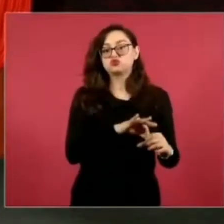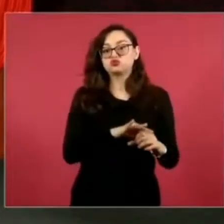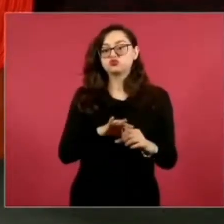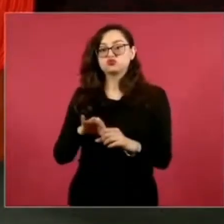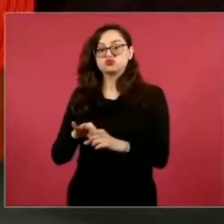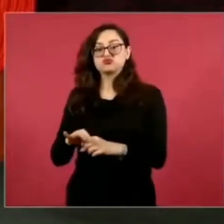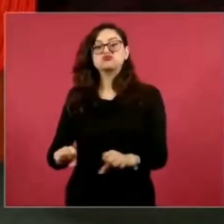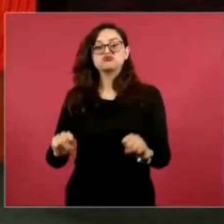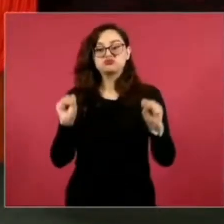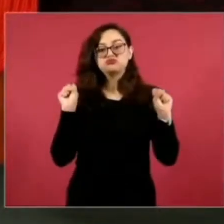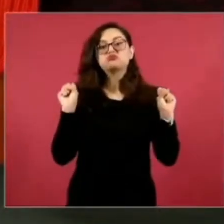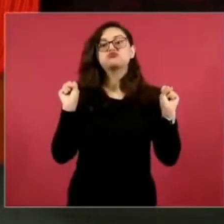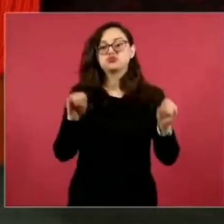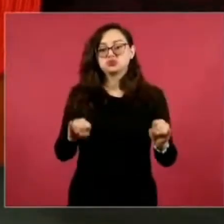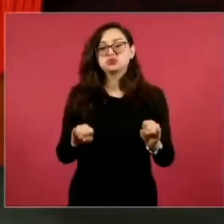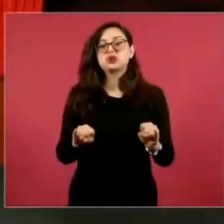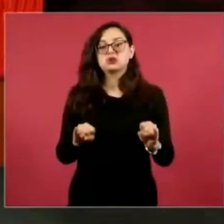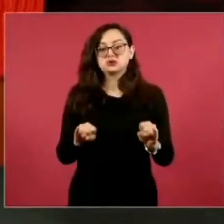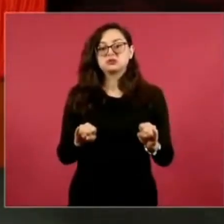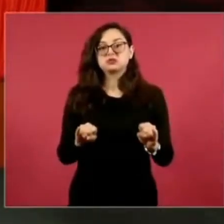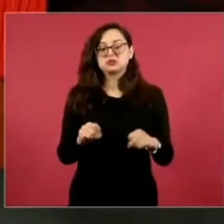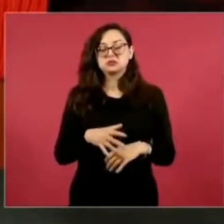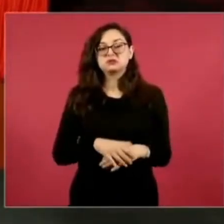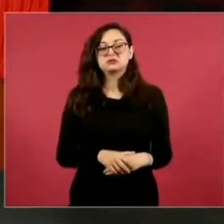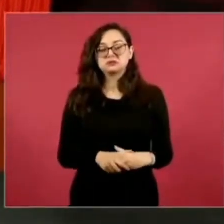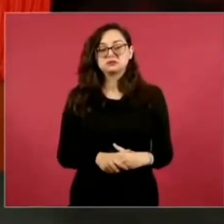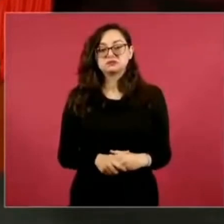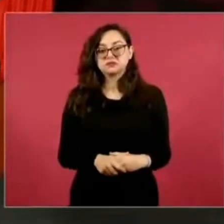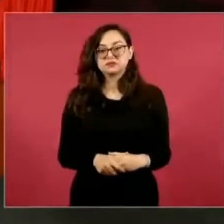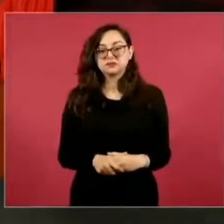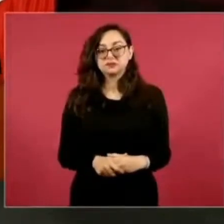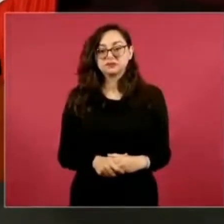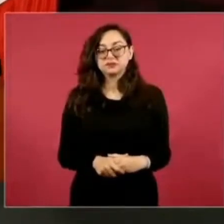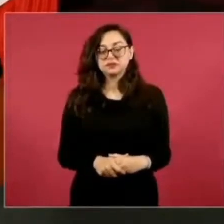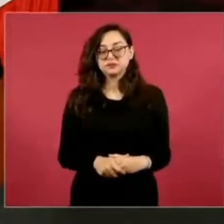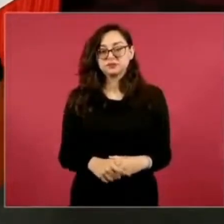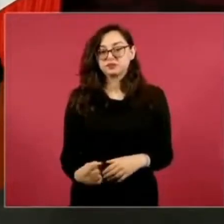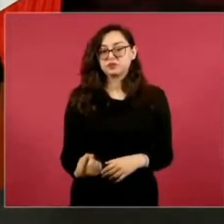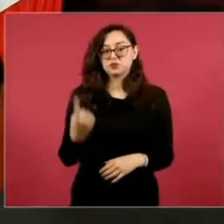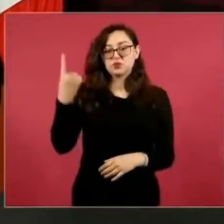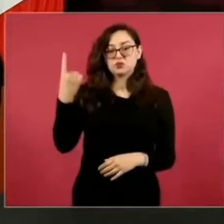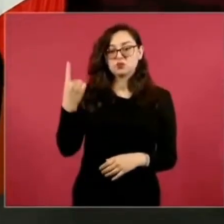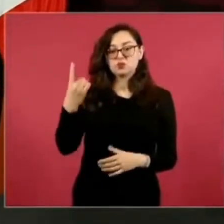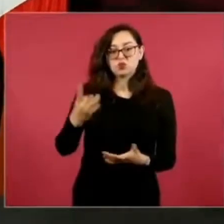los que votan lo aprobaron. Es el único.